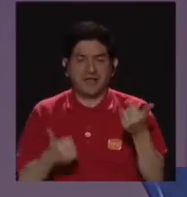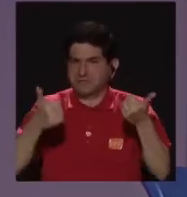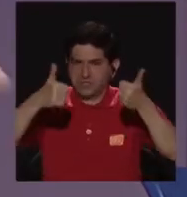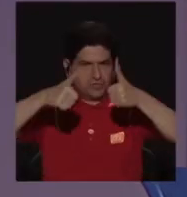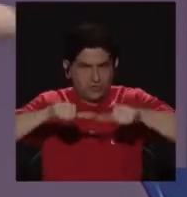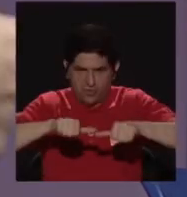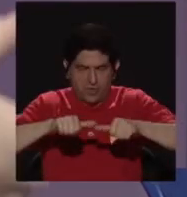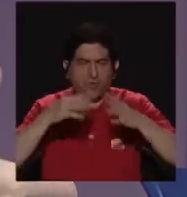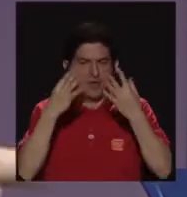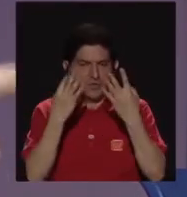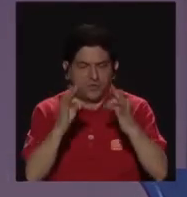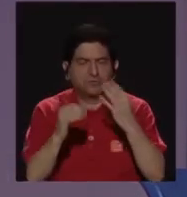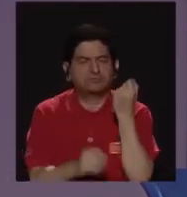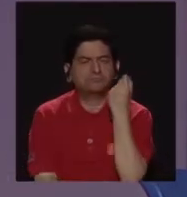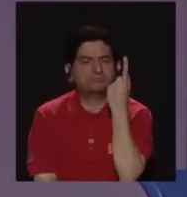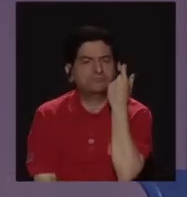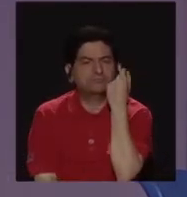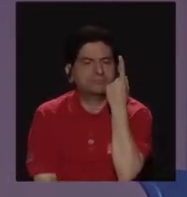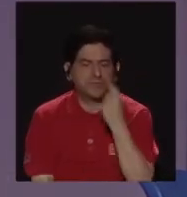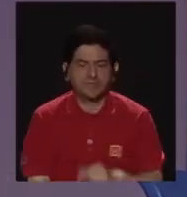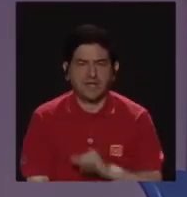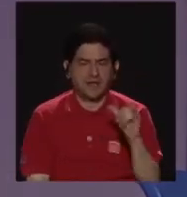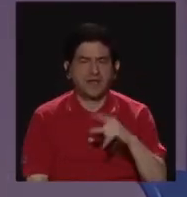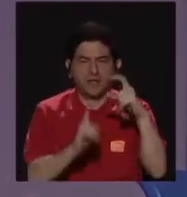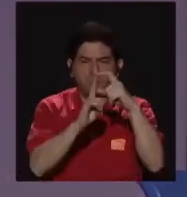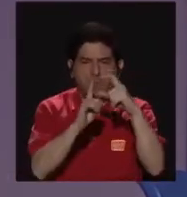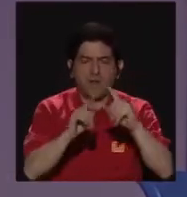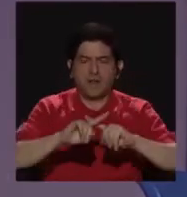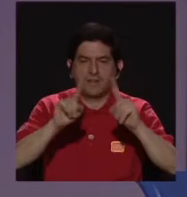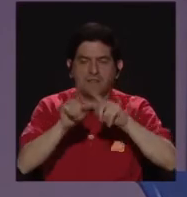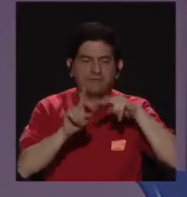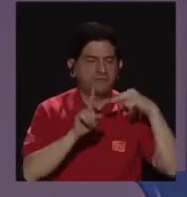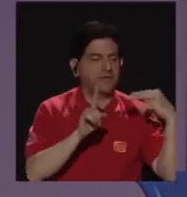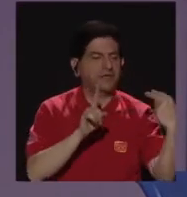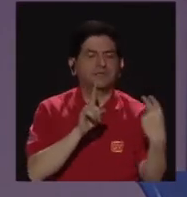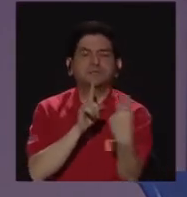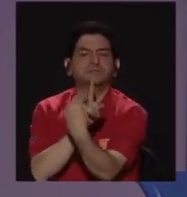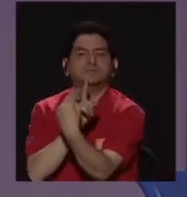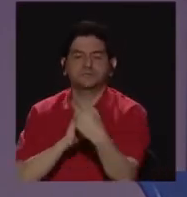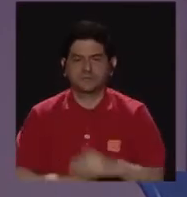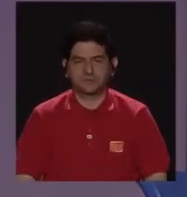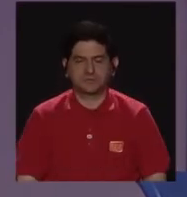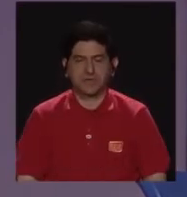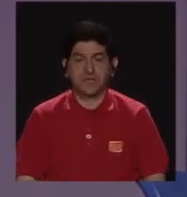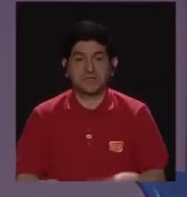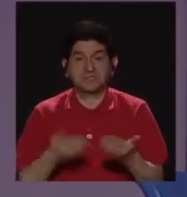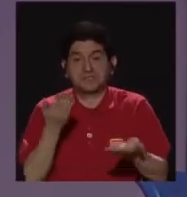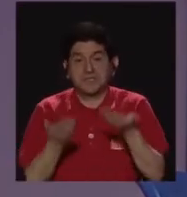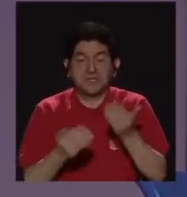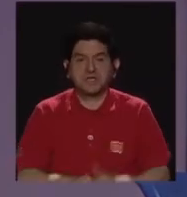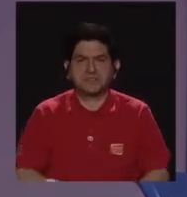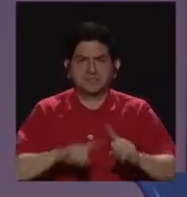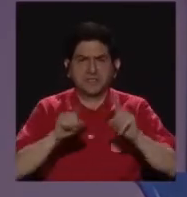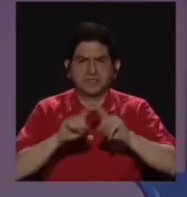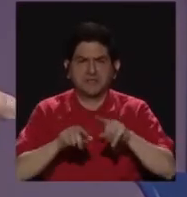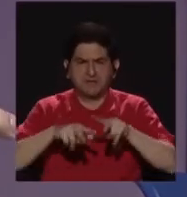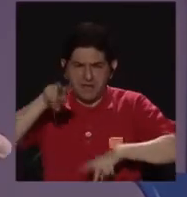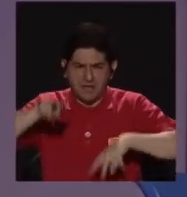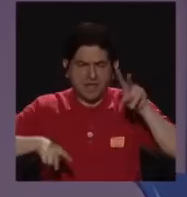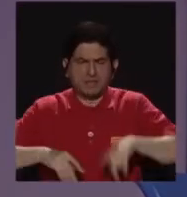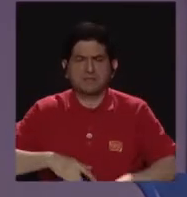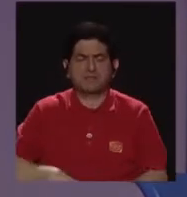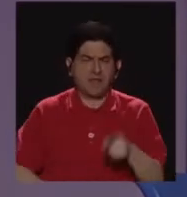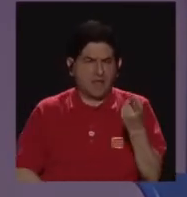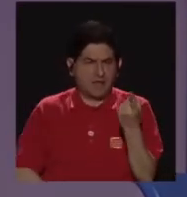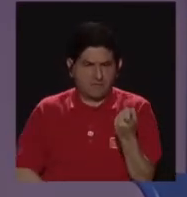de tratar de entender un mismo término desde lugares distintos y omitiendo digamos múltiples variables en este caso